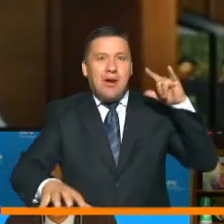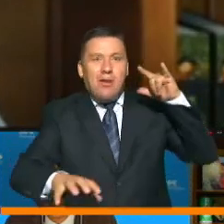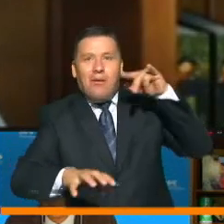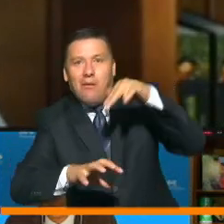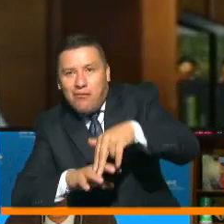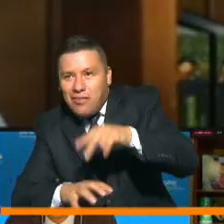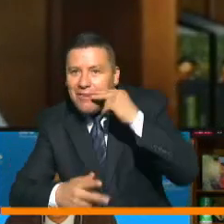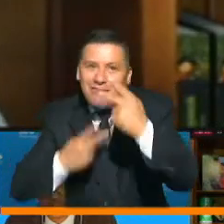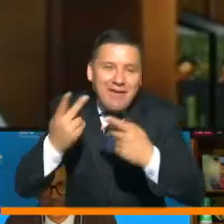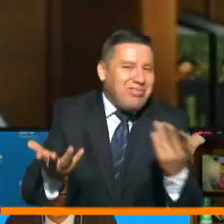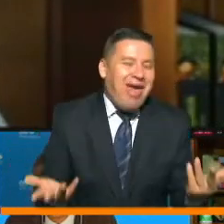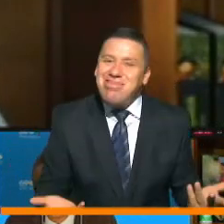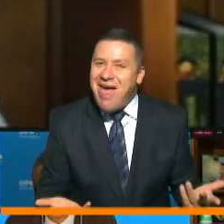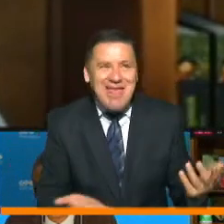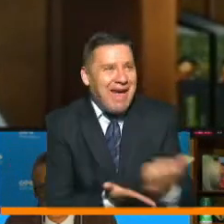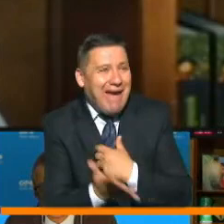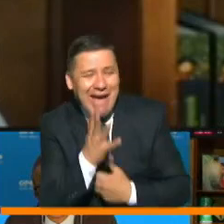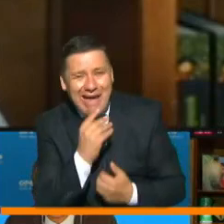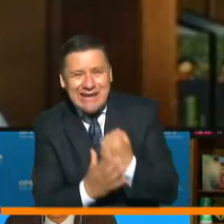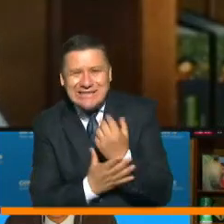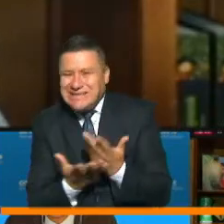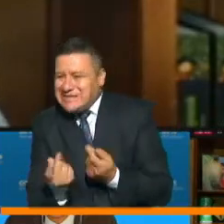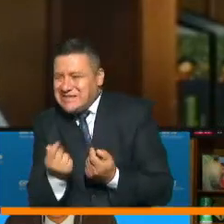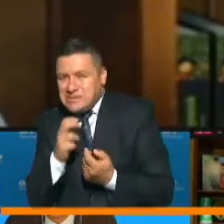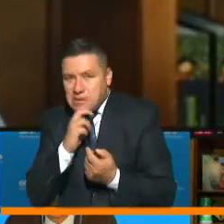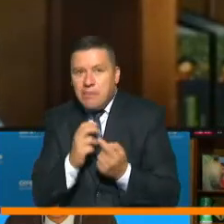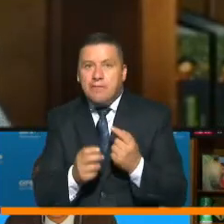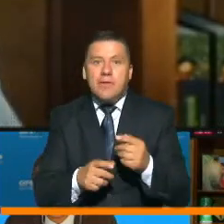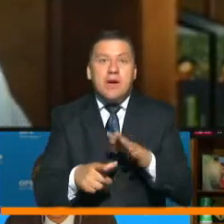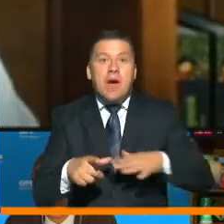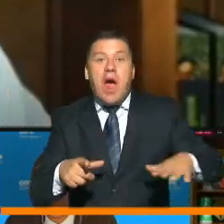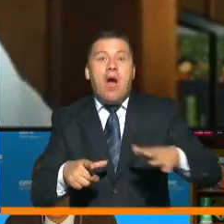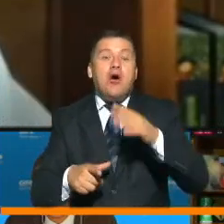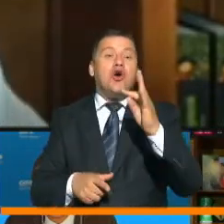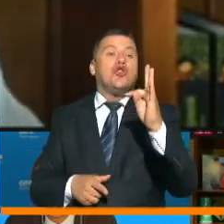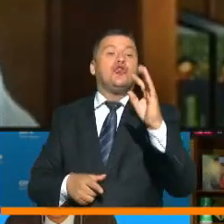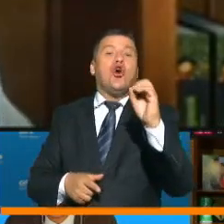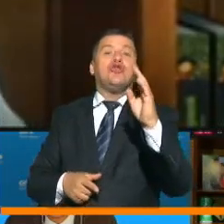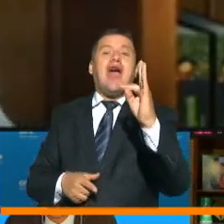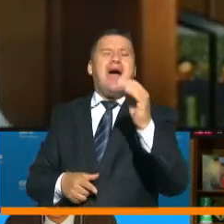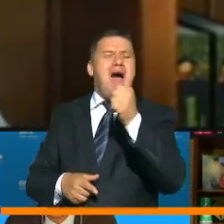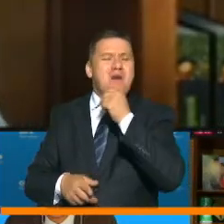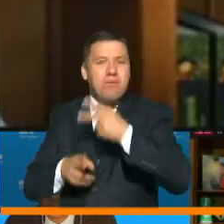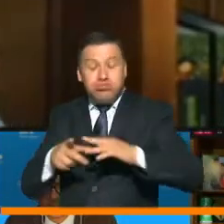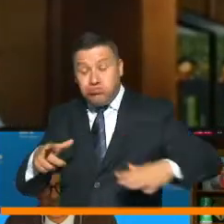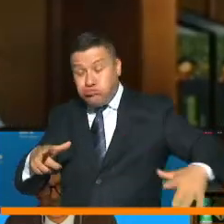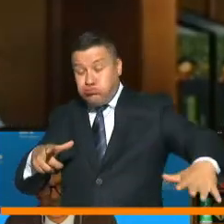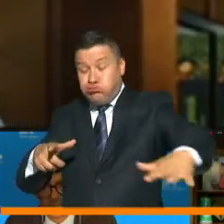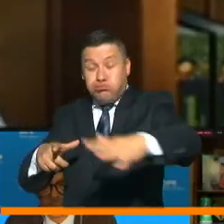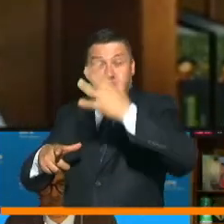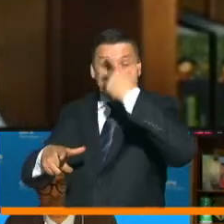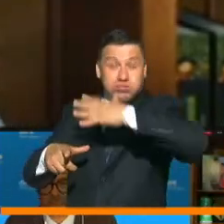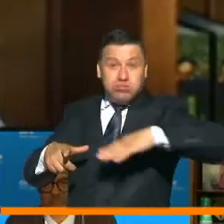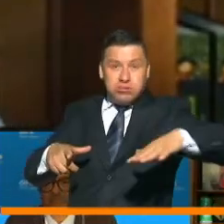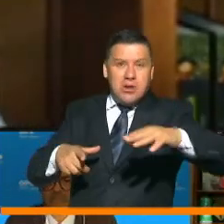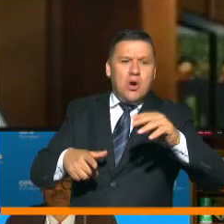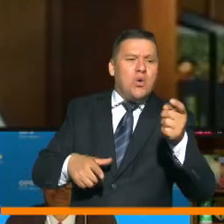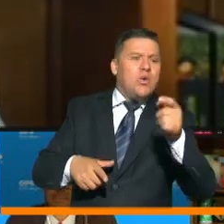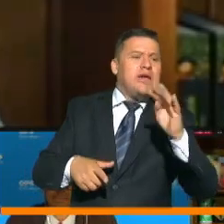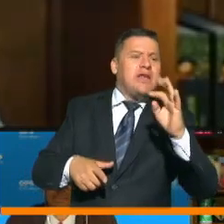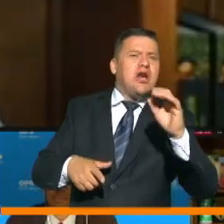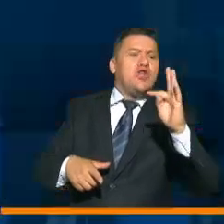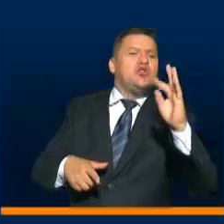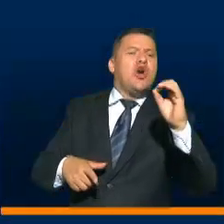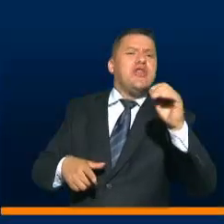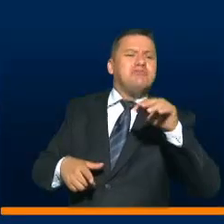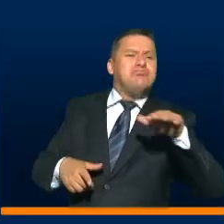por excelencia, y uno de sus sitios especiales es el lago de Tota y su anillo, que está alrededor beneficiando municipios como Cuitiba, Tota